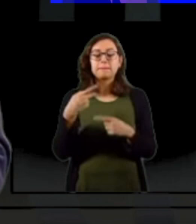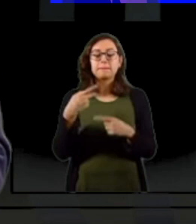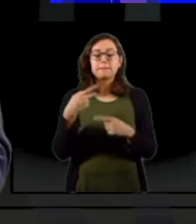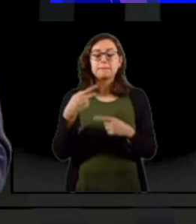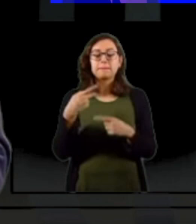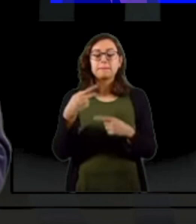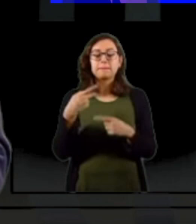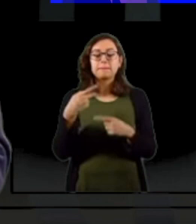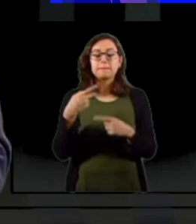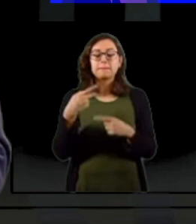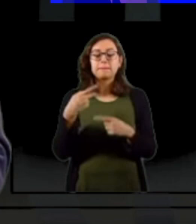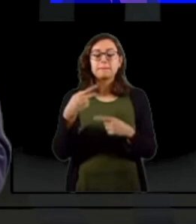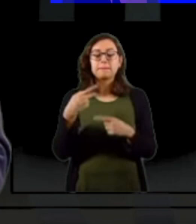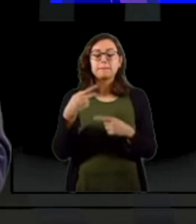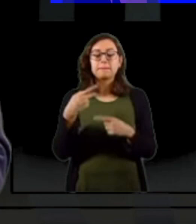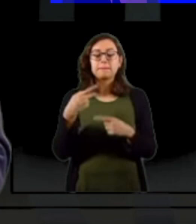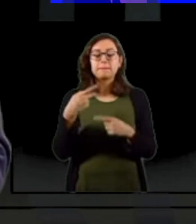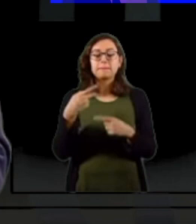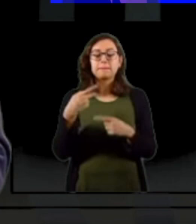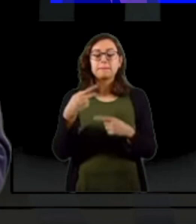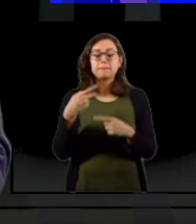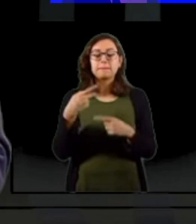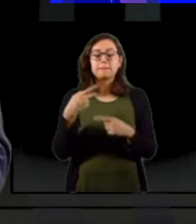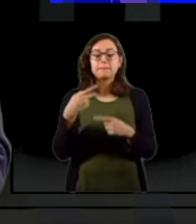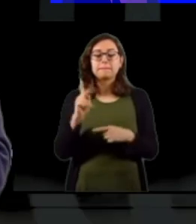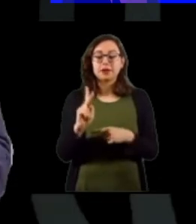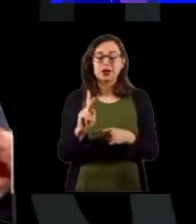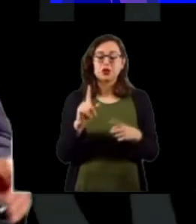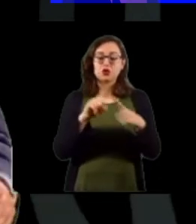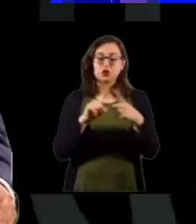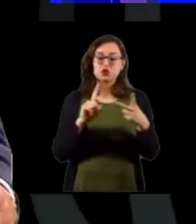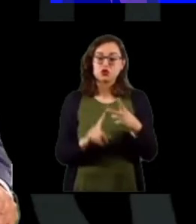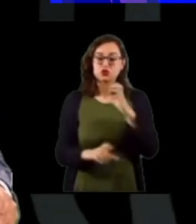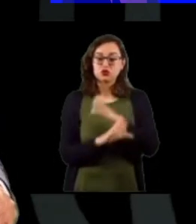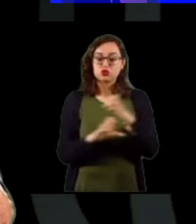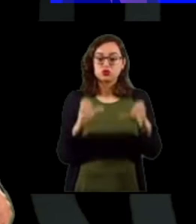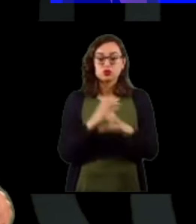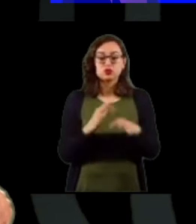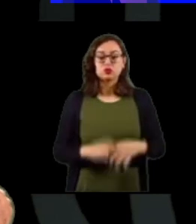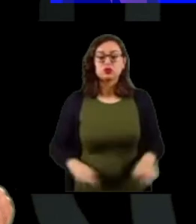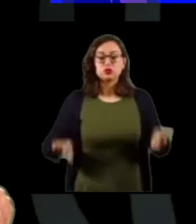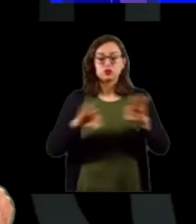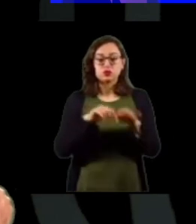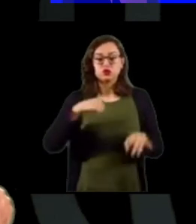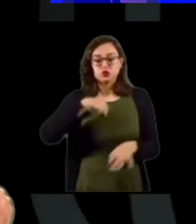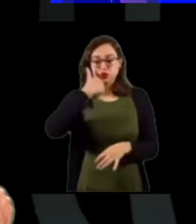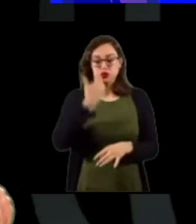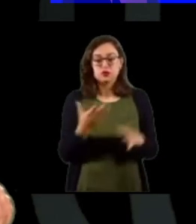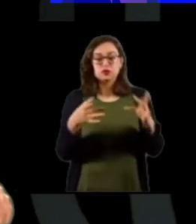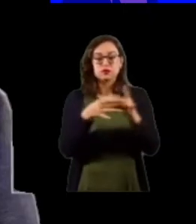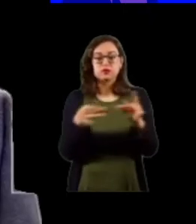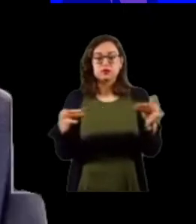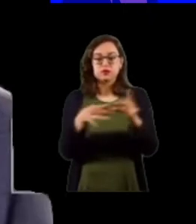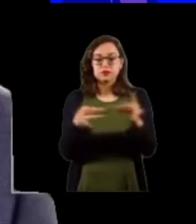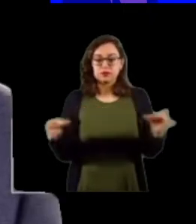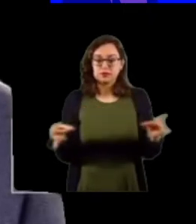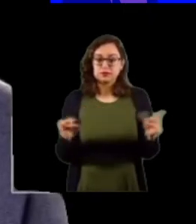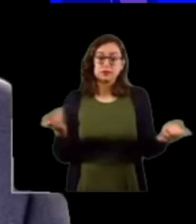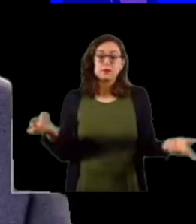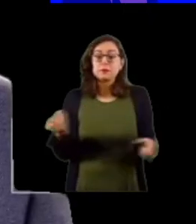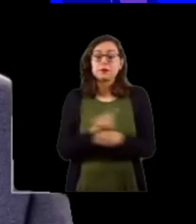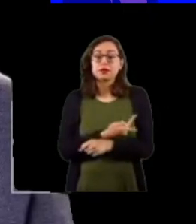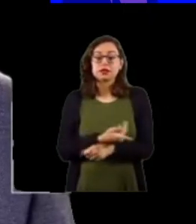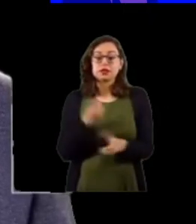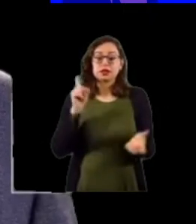Saldívar no se haga tonto porque esto le corresponde a él. Uno, creo que hay mucha ineficiencia